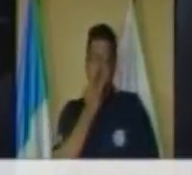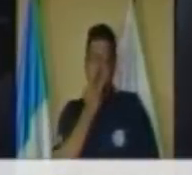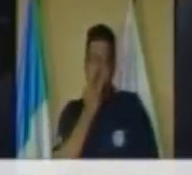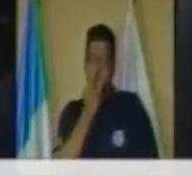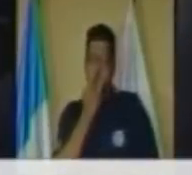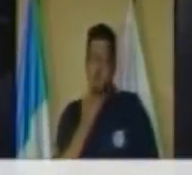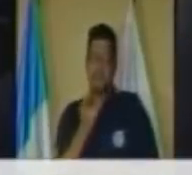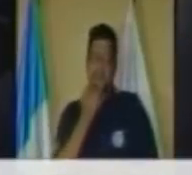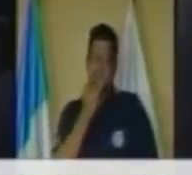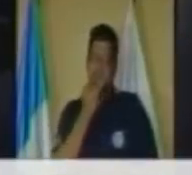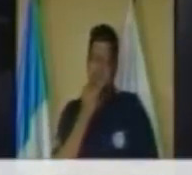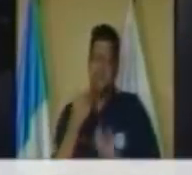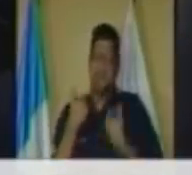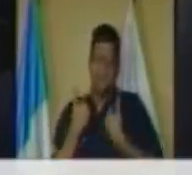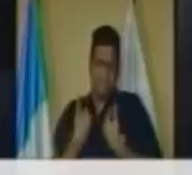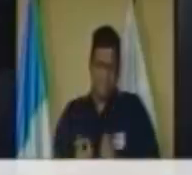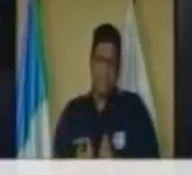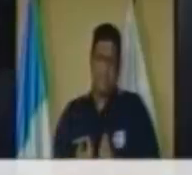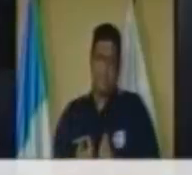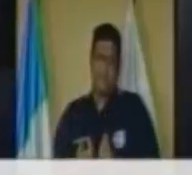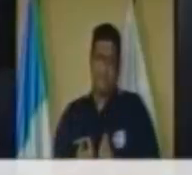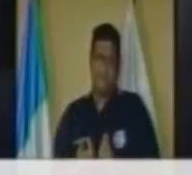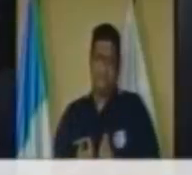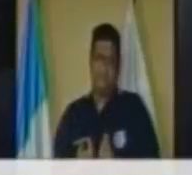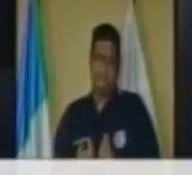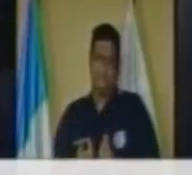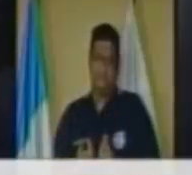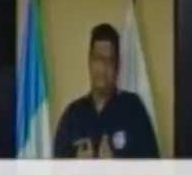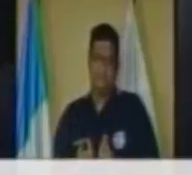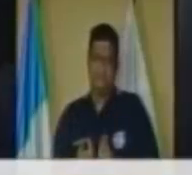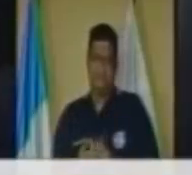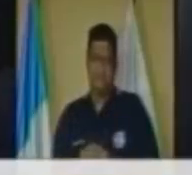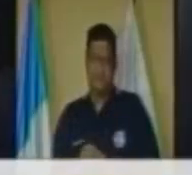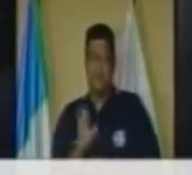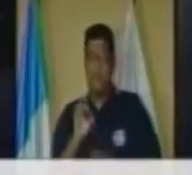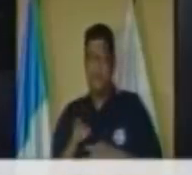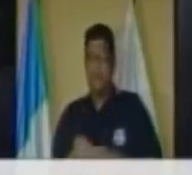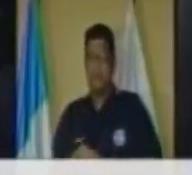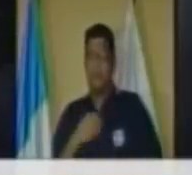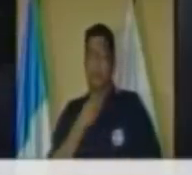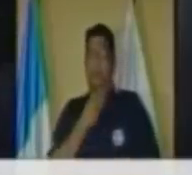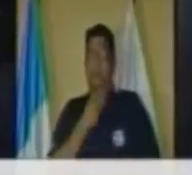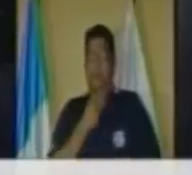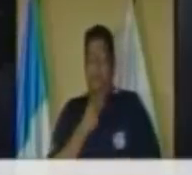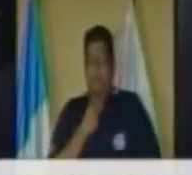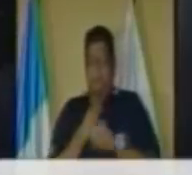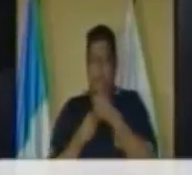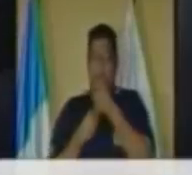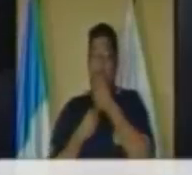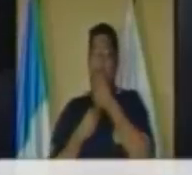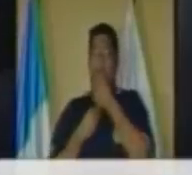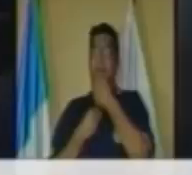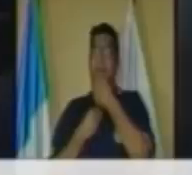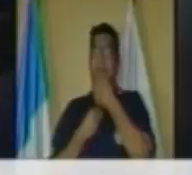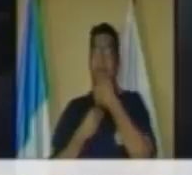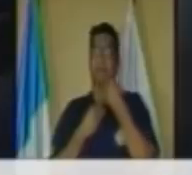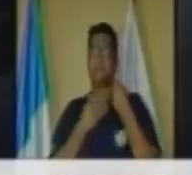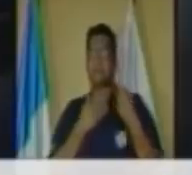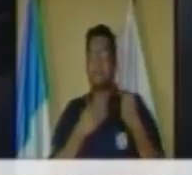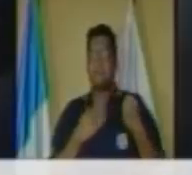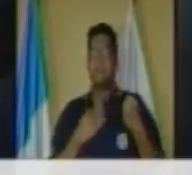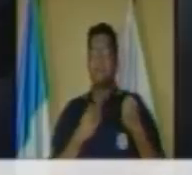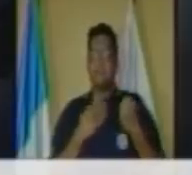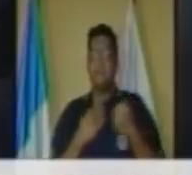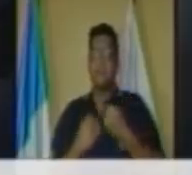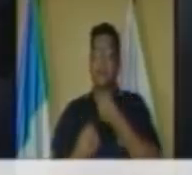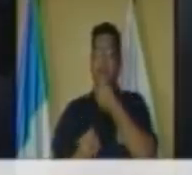cansado. A veces me quedo como sin palabras, pero es por puro cansancio, pero es un cansancio que me